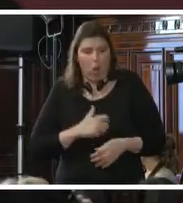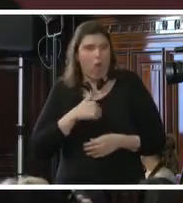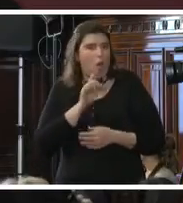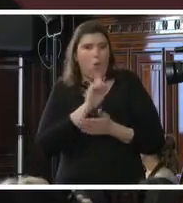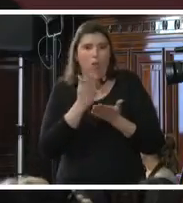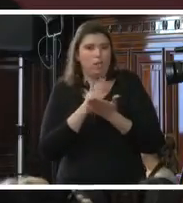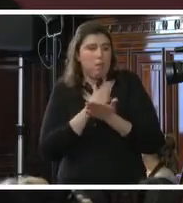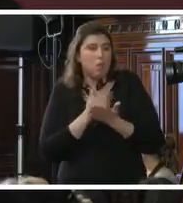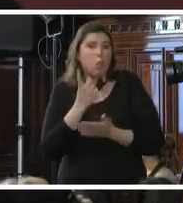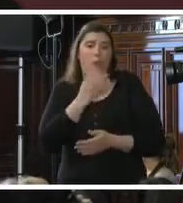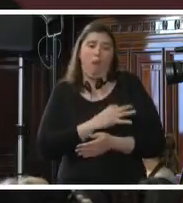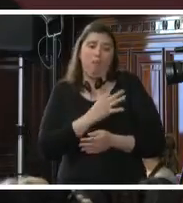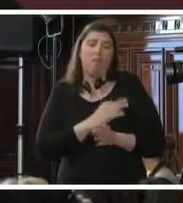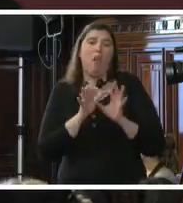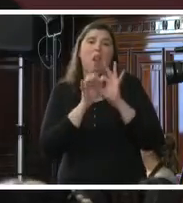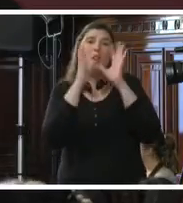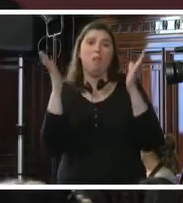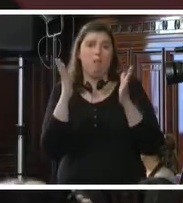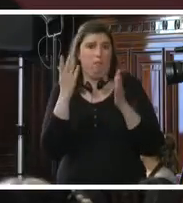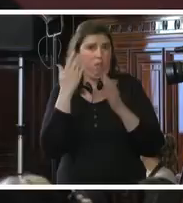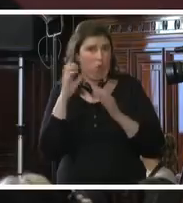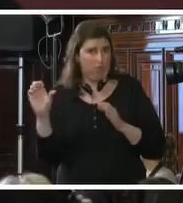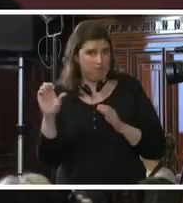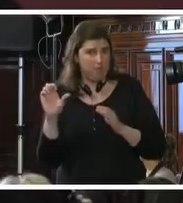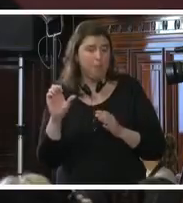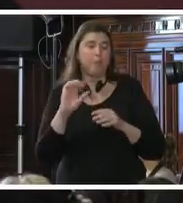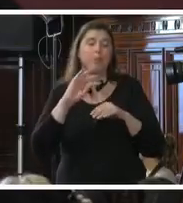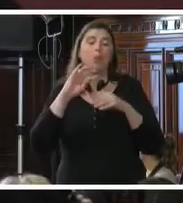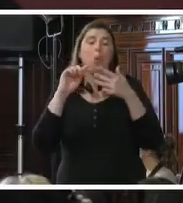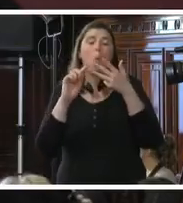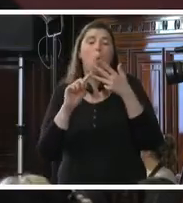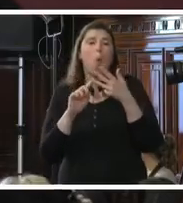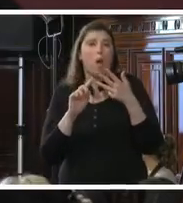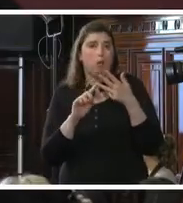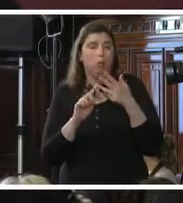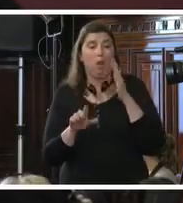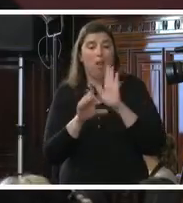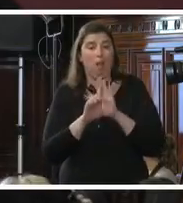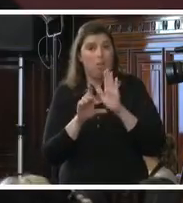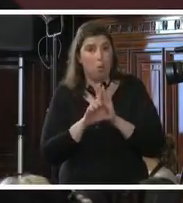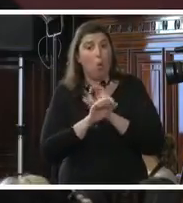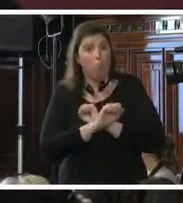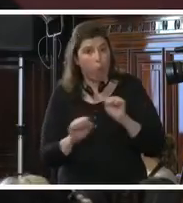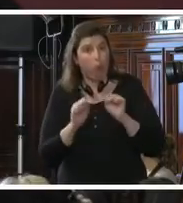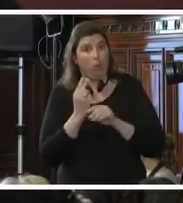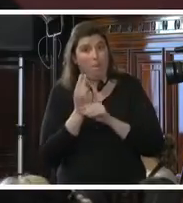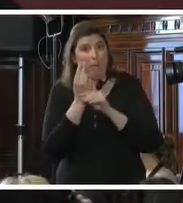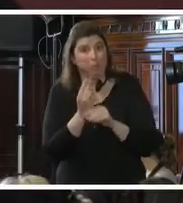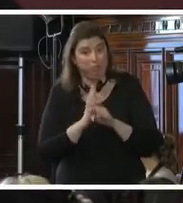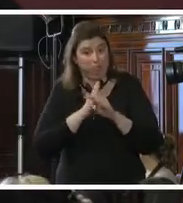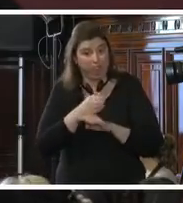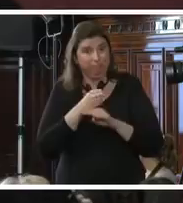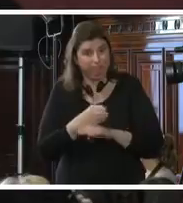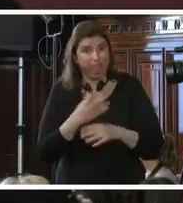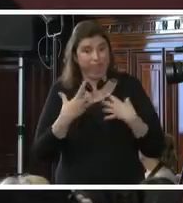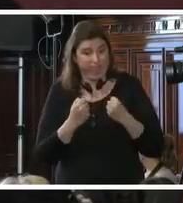y a una vida libre de violencia. Cuarto, cuando la legislación permita la interrupción del embarazo, recomendar a los